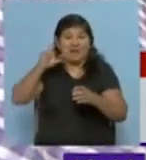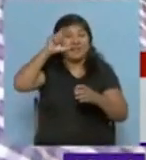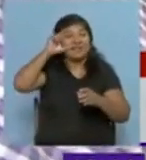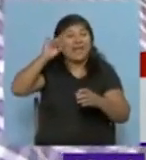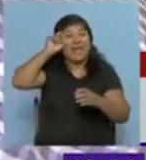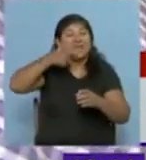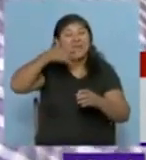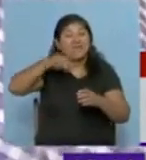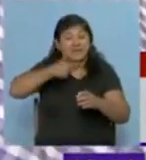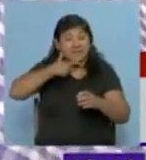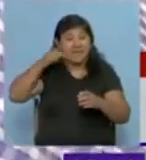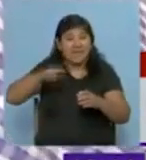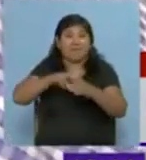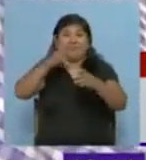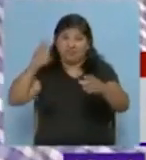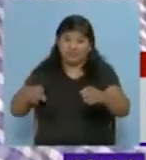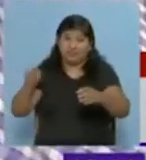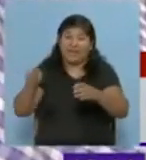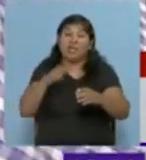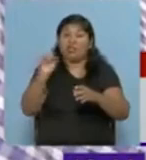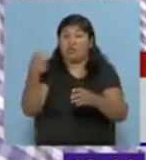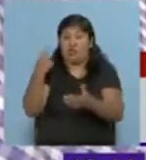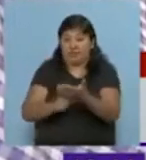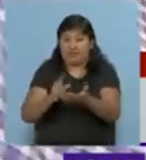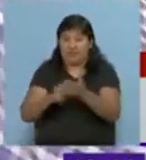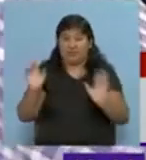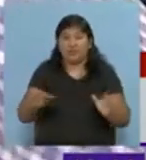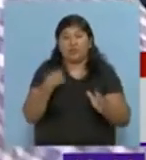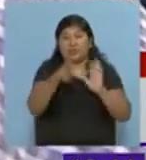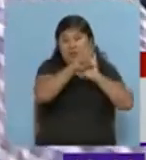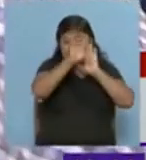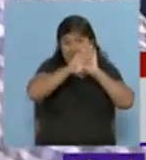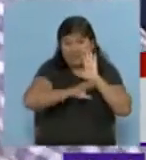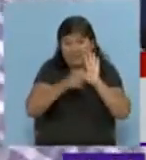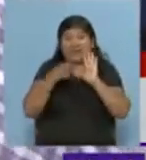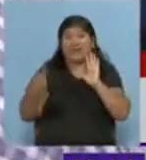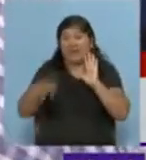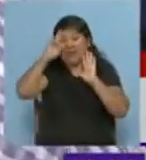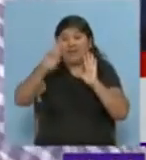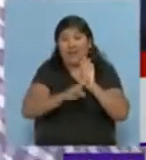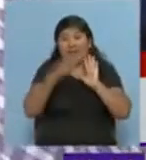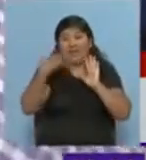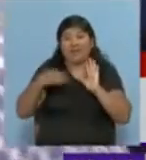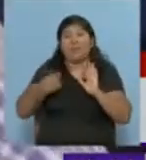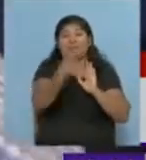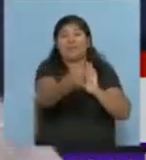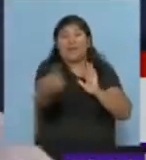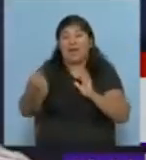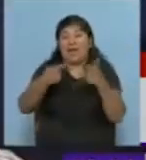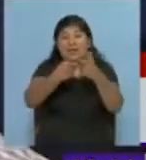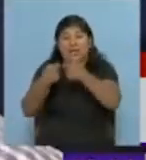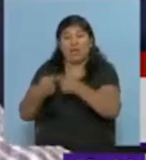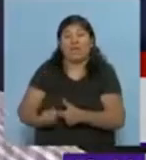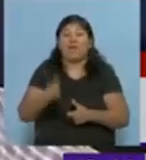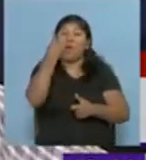que ellos participen bajo las condiciones y los lineamientos que fija la ley. si ellos, cada gremio tiene que tener